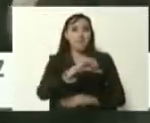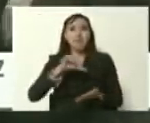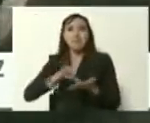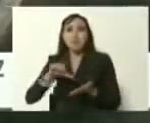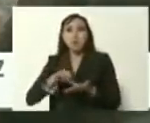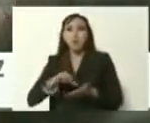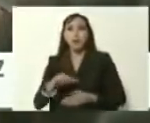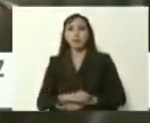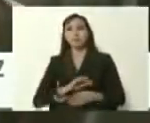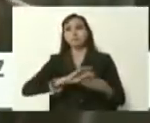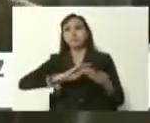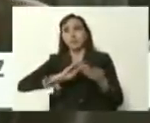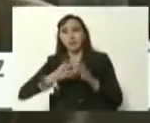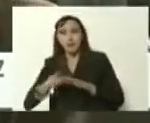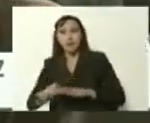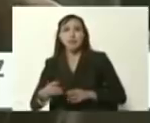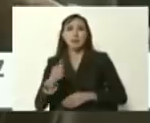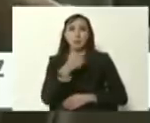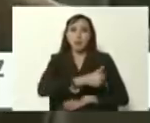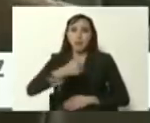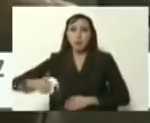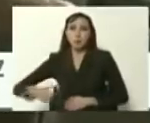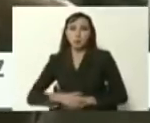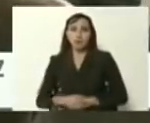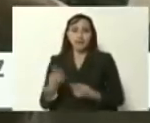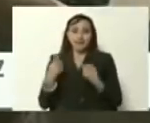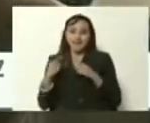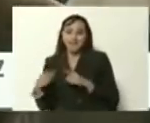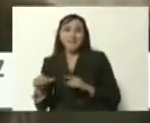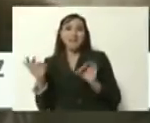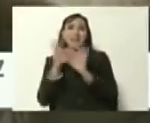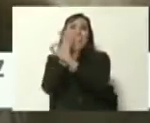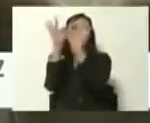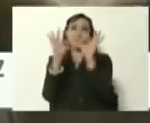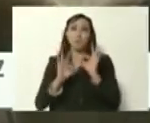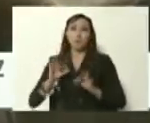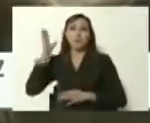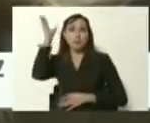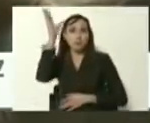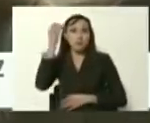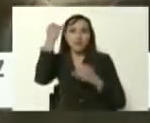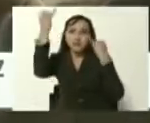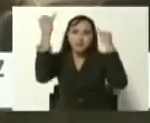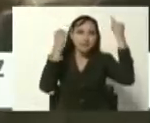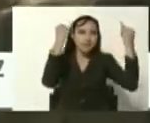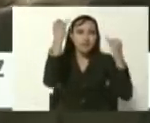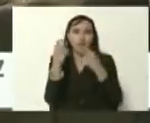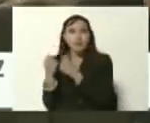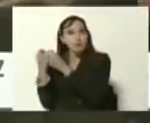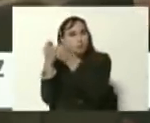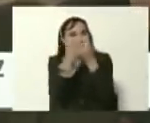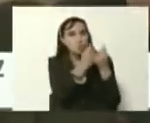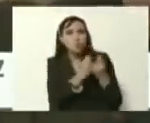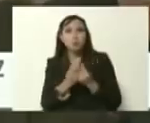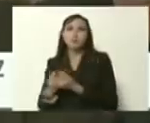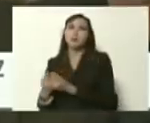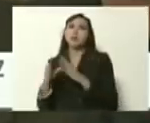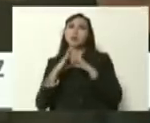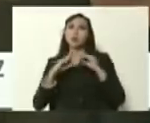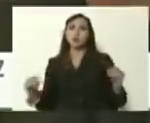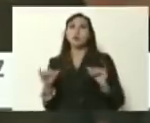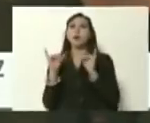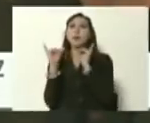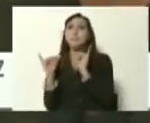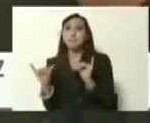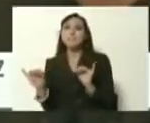barriada, de diferentes niveles de conocimiento económico, pero todos con una